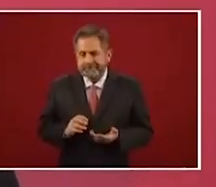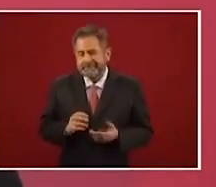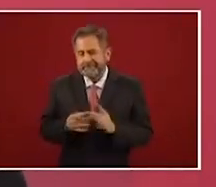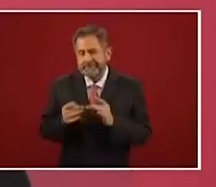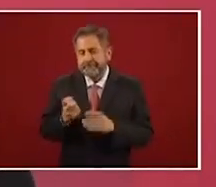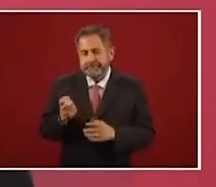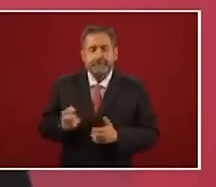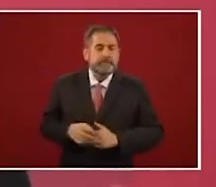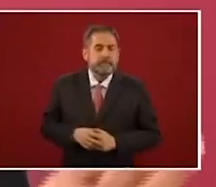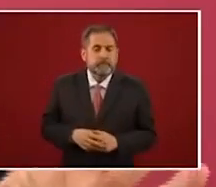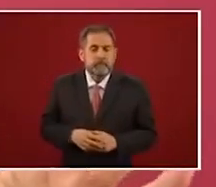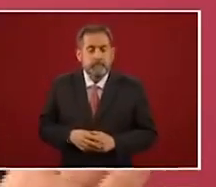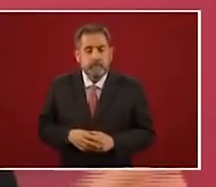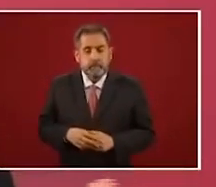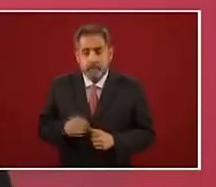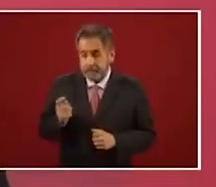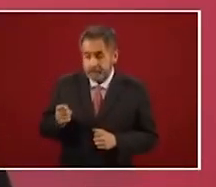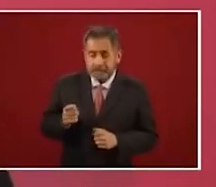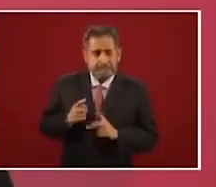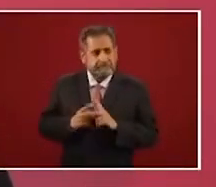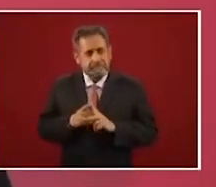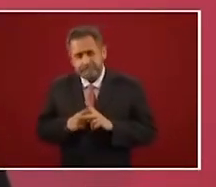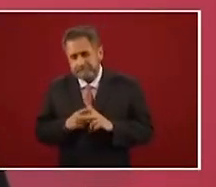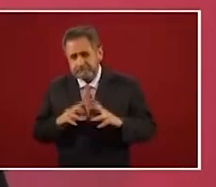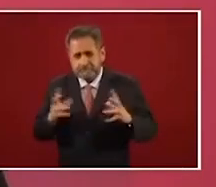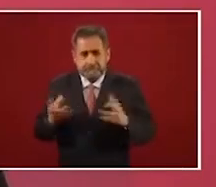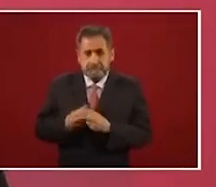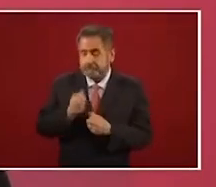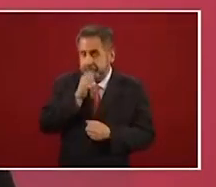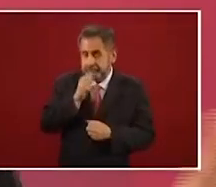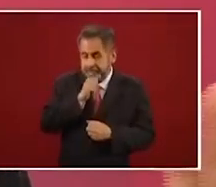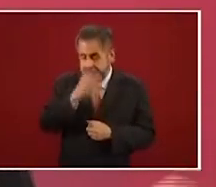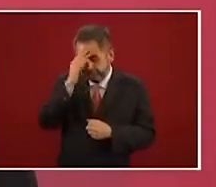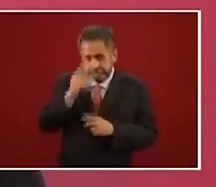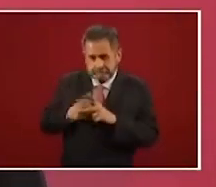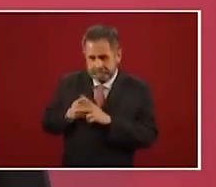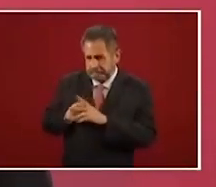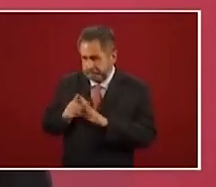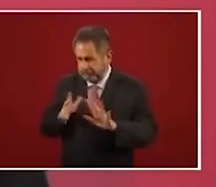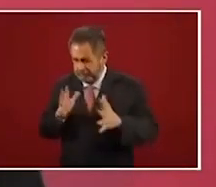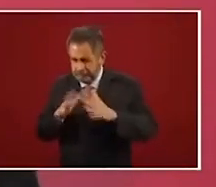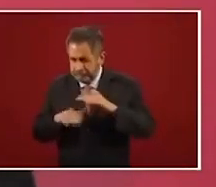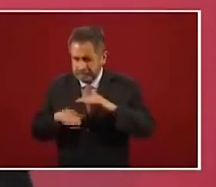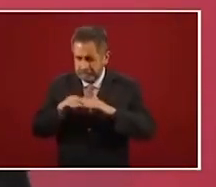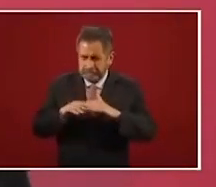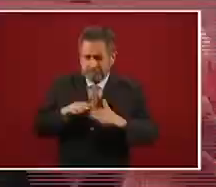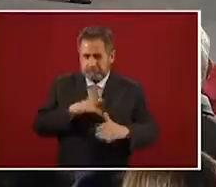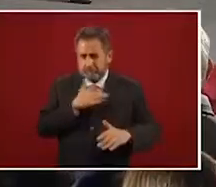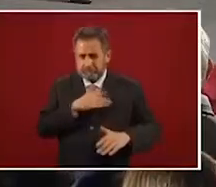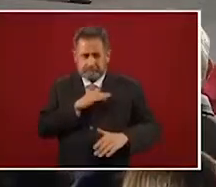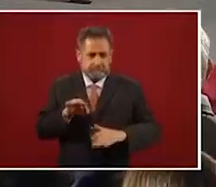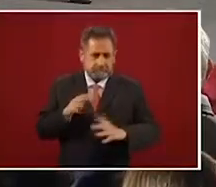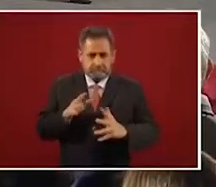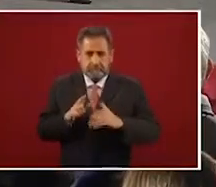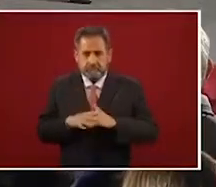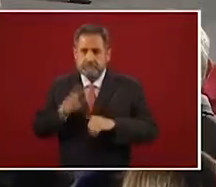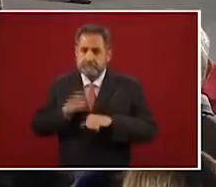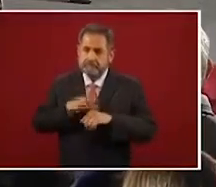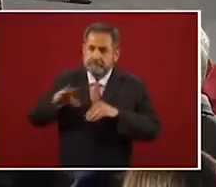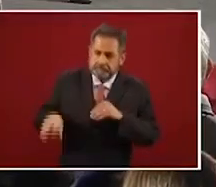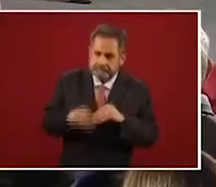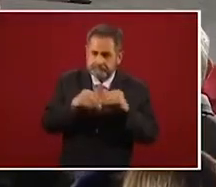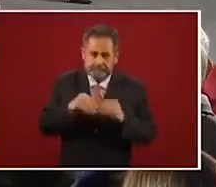lleve a cabo. Este cálculo aún no se tiene con precisión, tenemos un aproximado que deberíamos